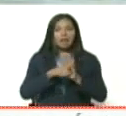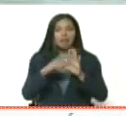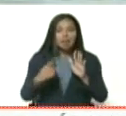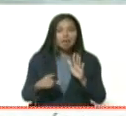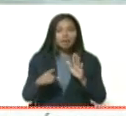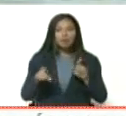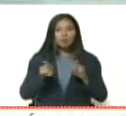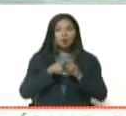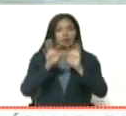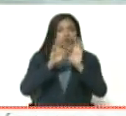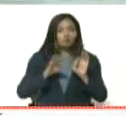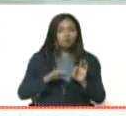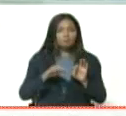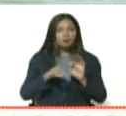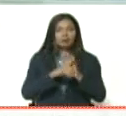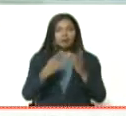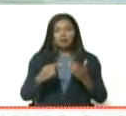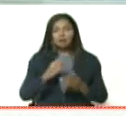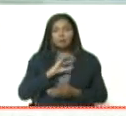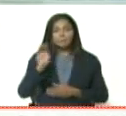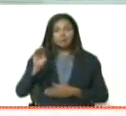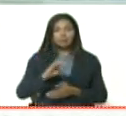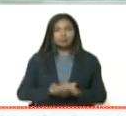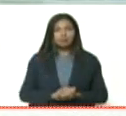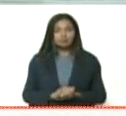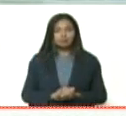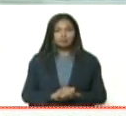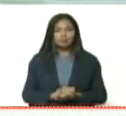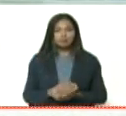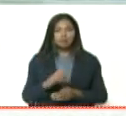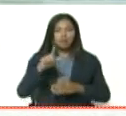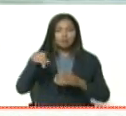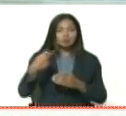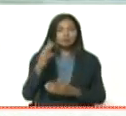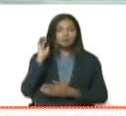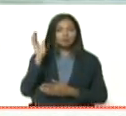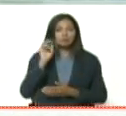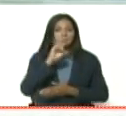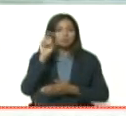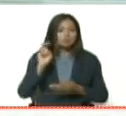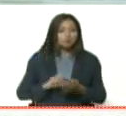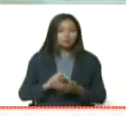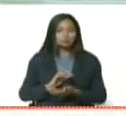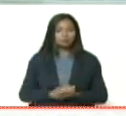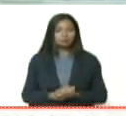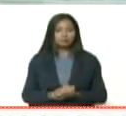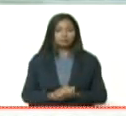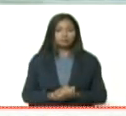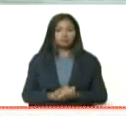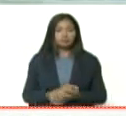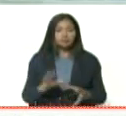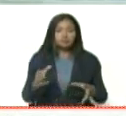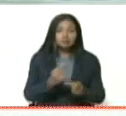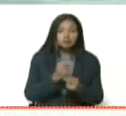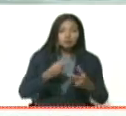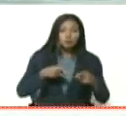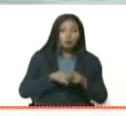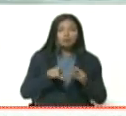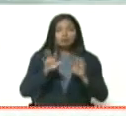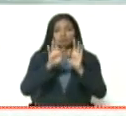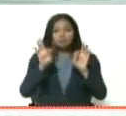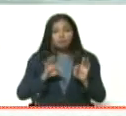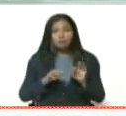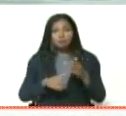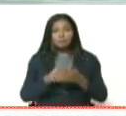constitución y la legalidad del país para que la próxima Asamblea Nacional sea rescatada por una